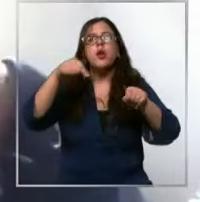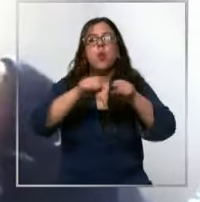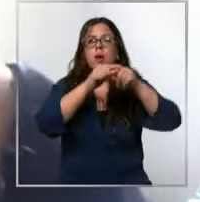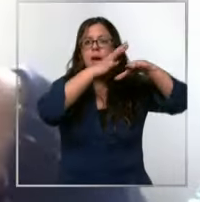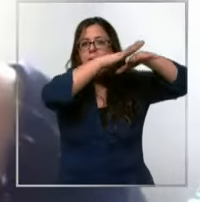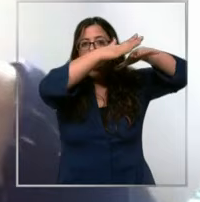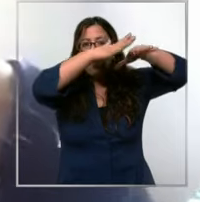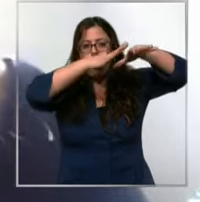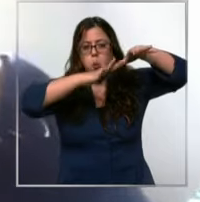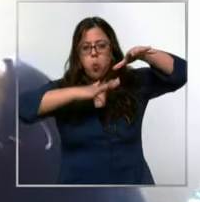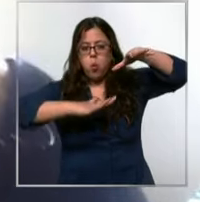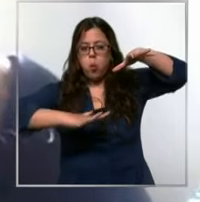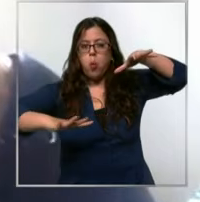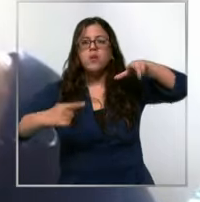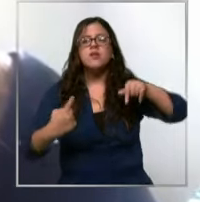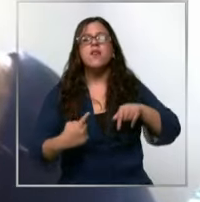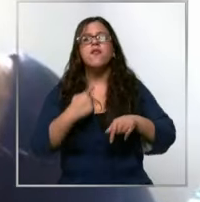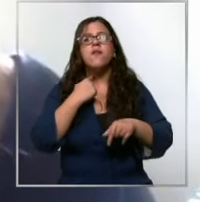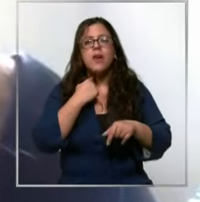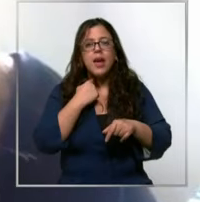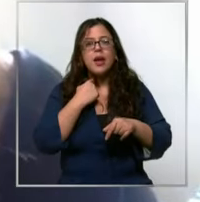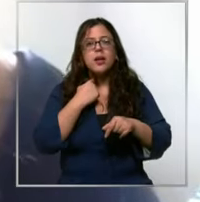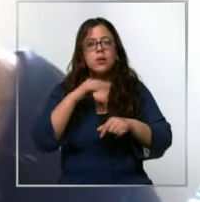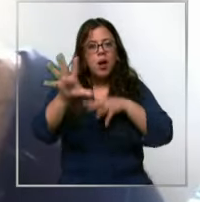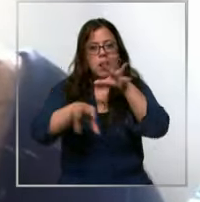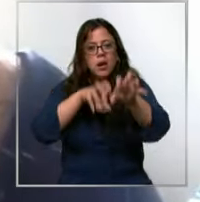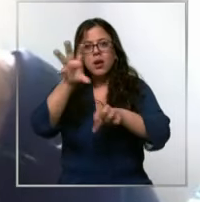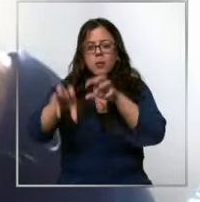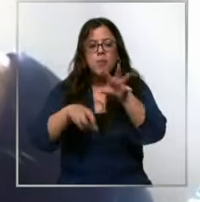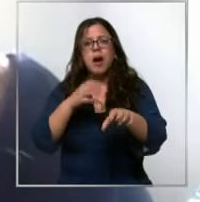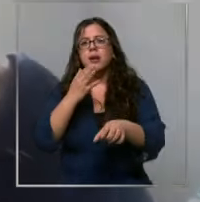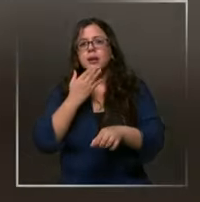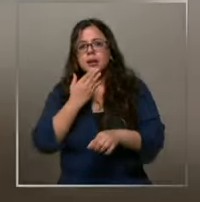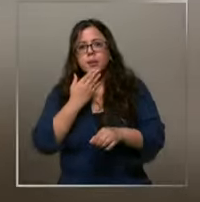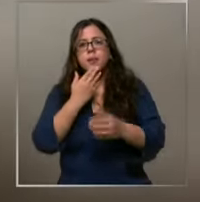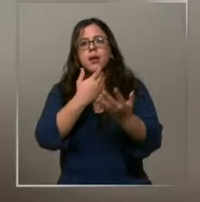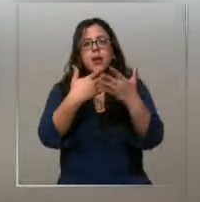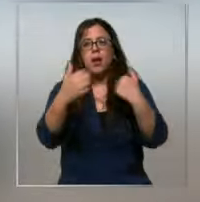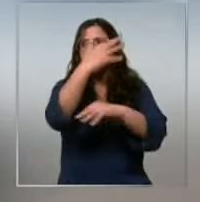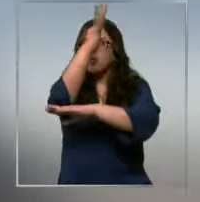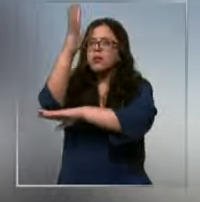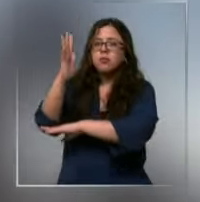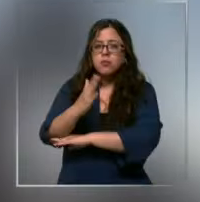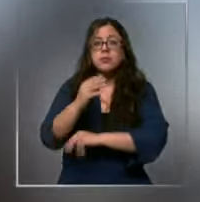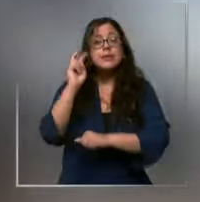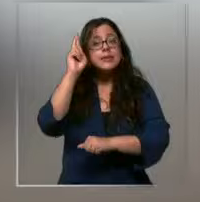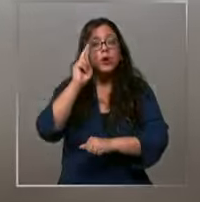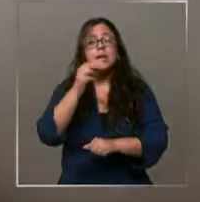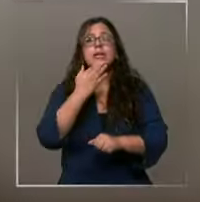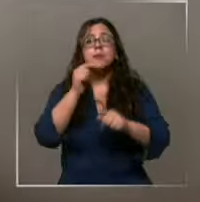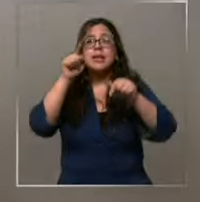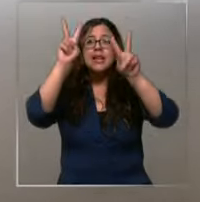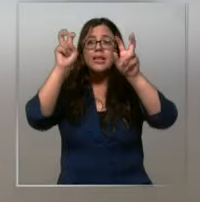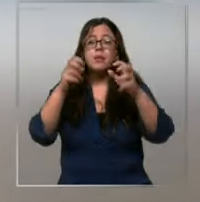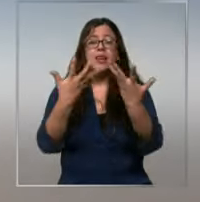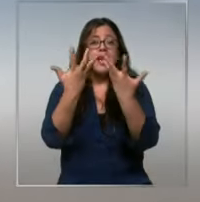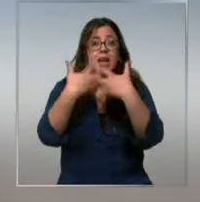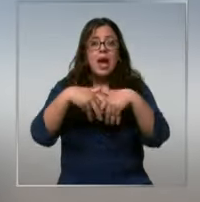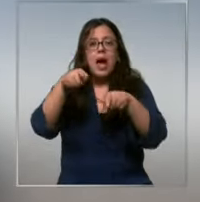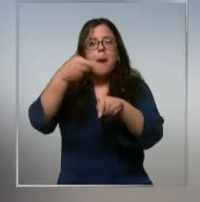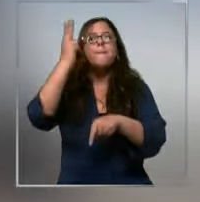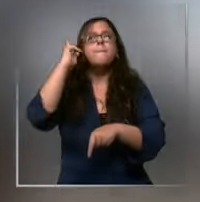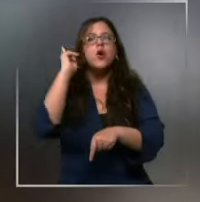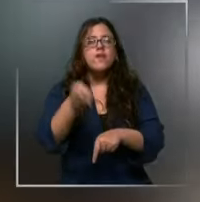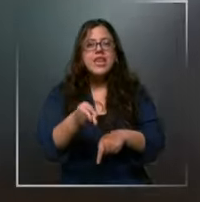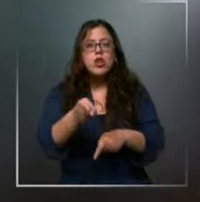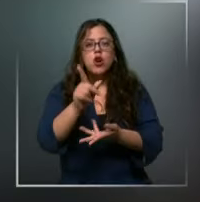agua considerablemente y eso afecta a la fauna y a la flora que habitan el ecosistema. Recordar además que el ingreso de vehículos está